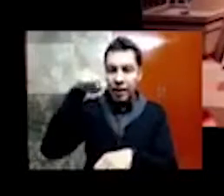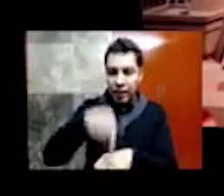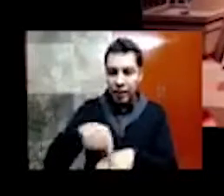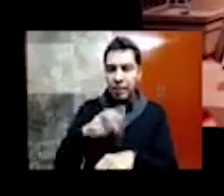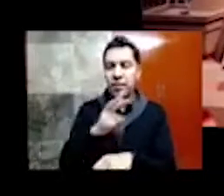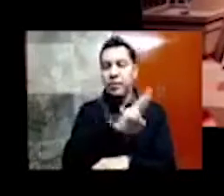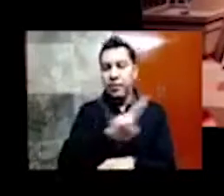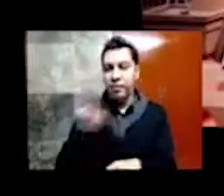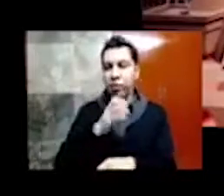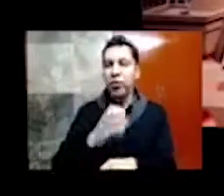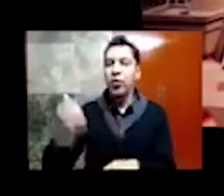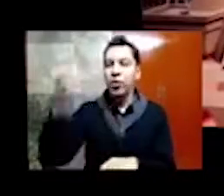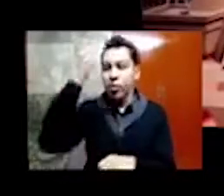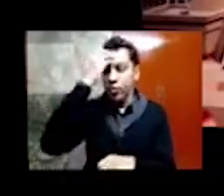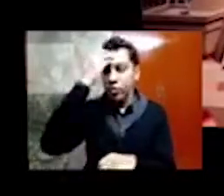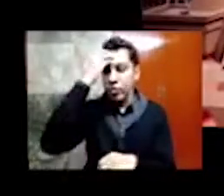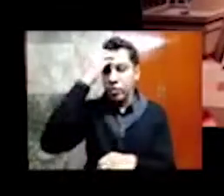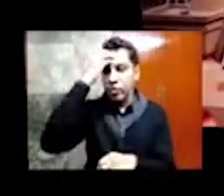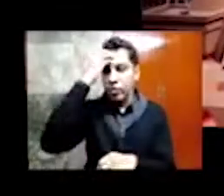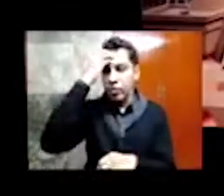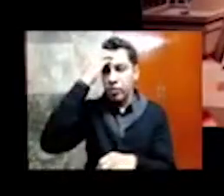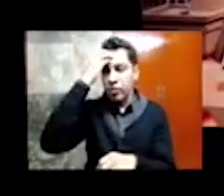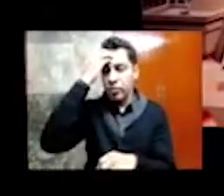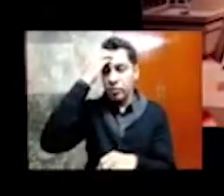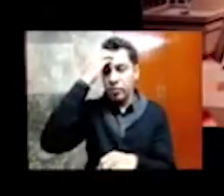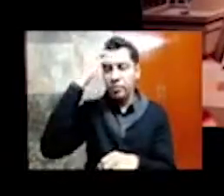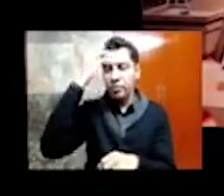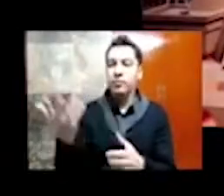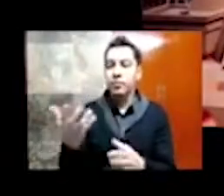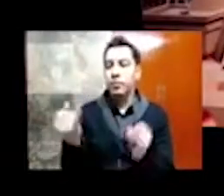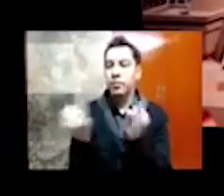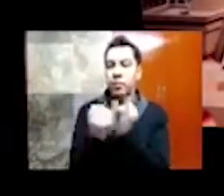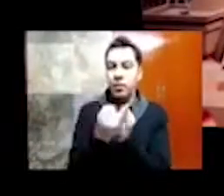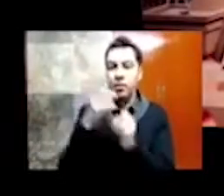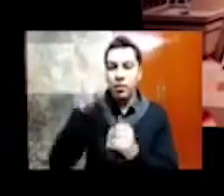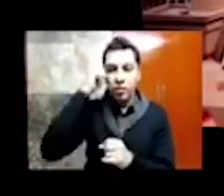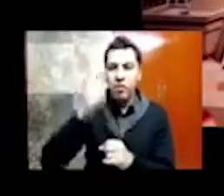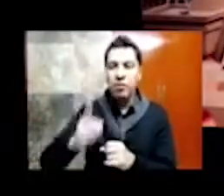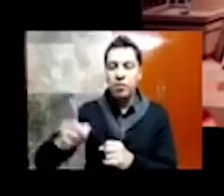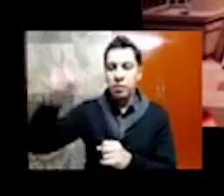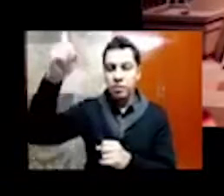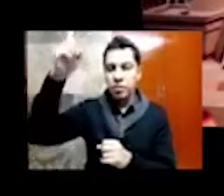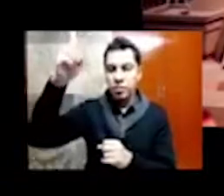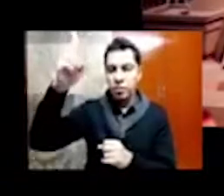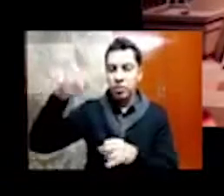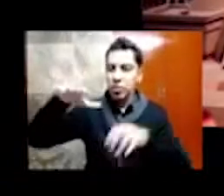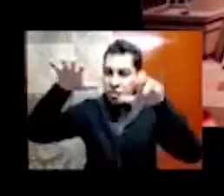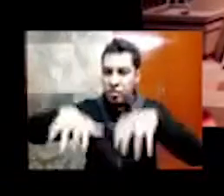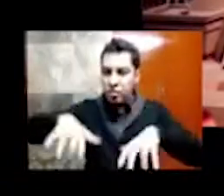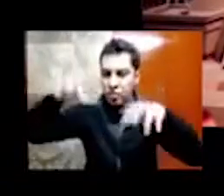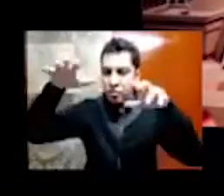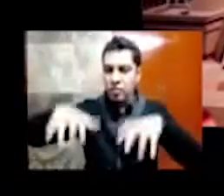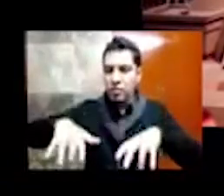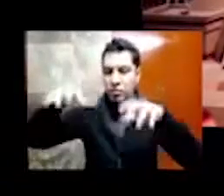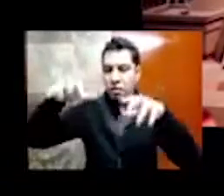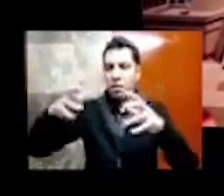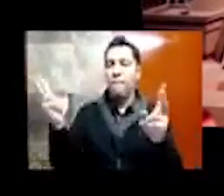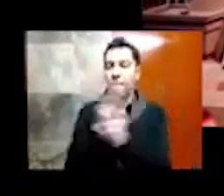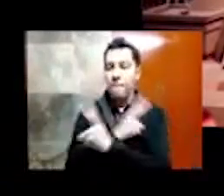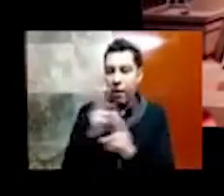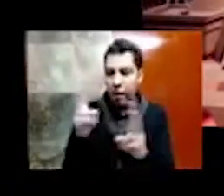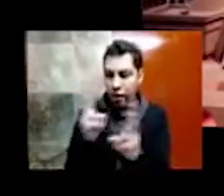como ya en Náhuatl, Quetzalcóatl y en Tula como igualmente